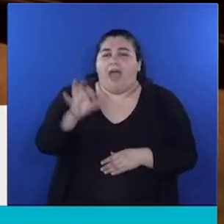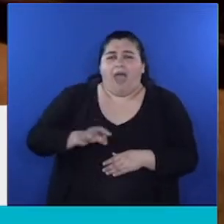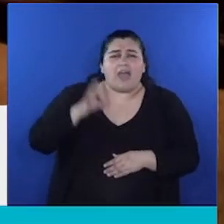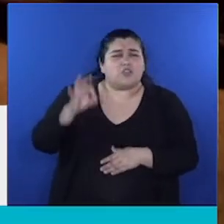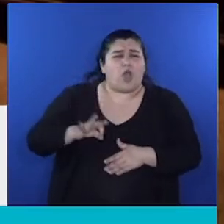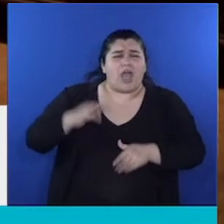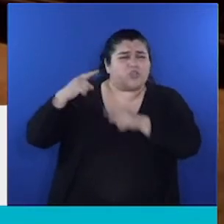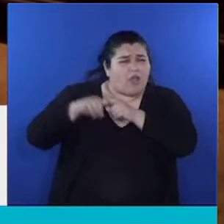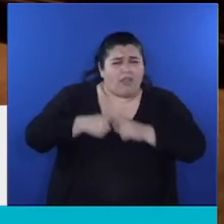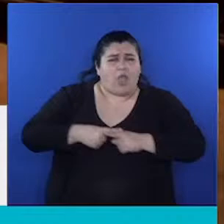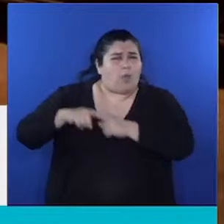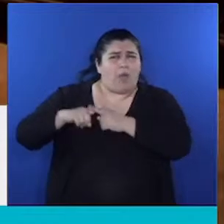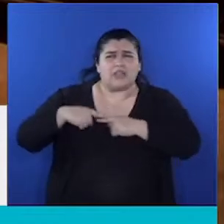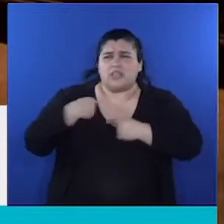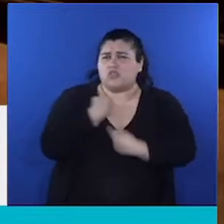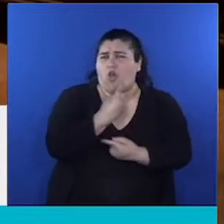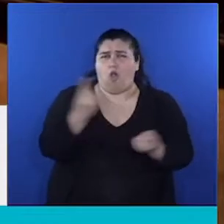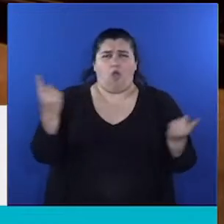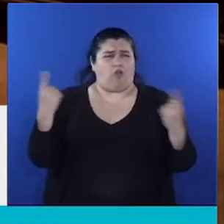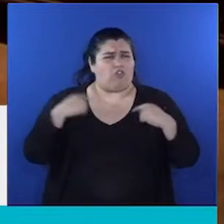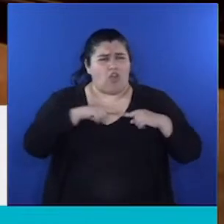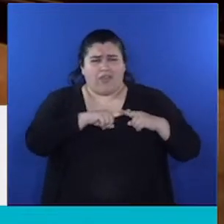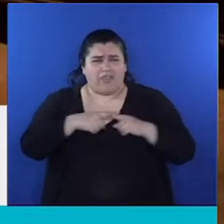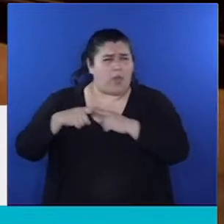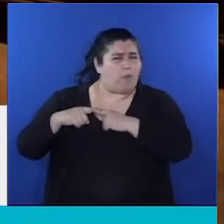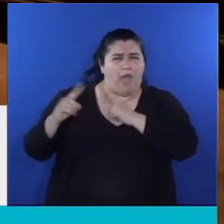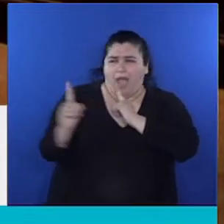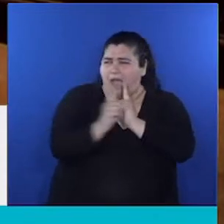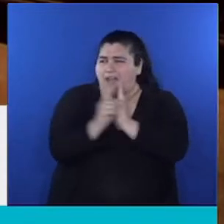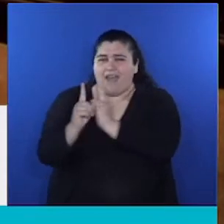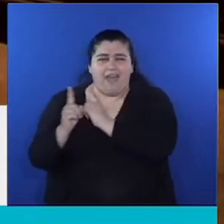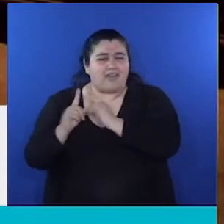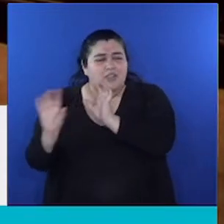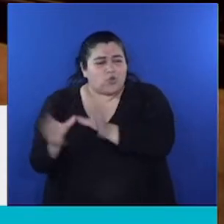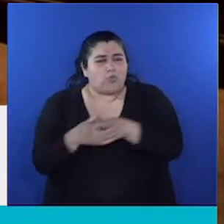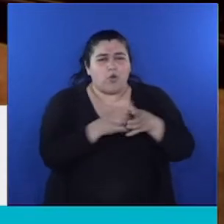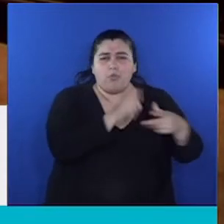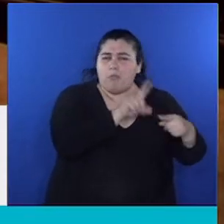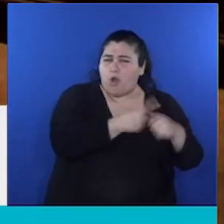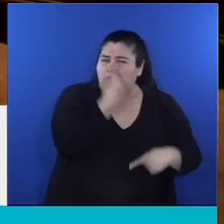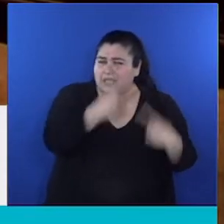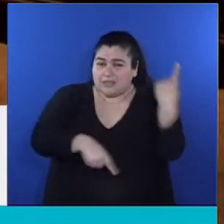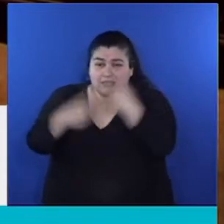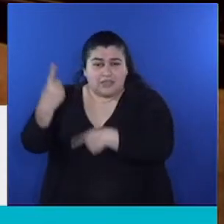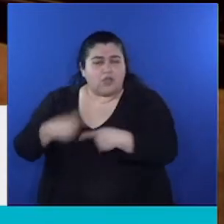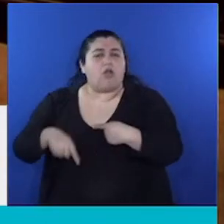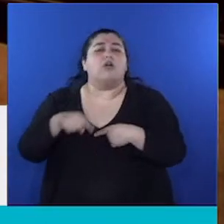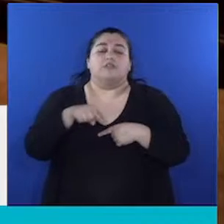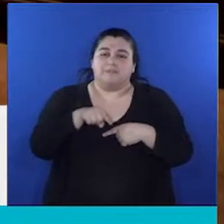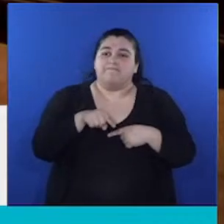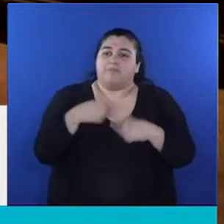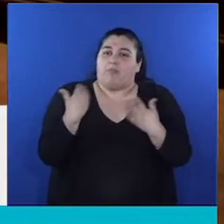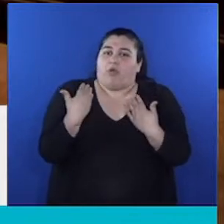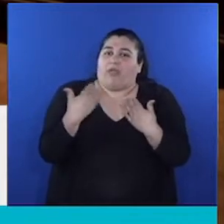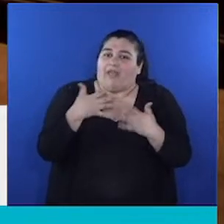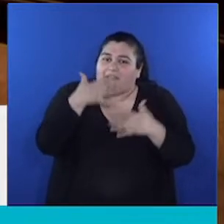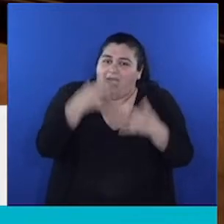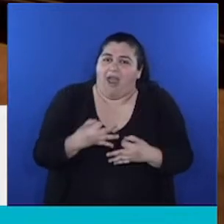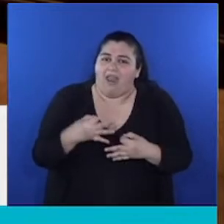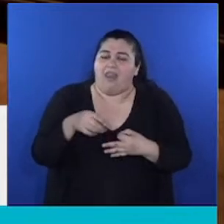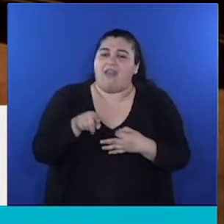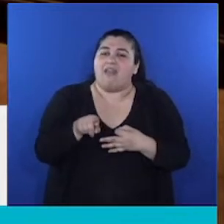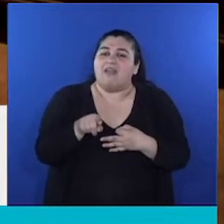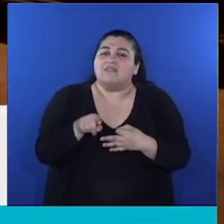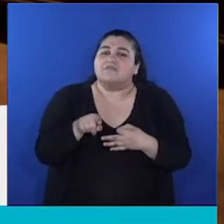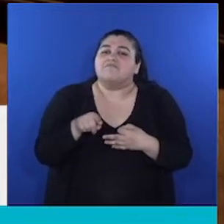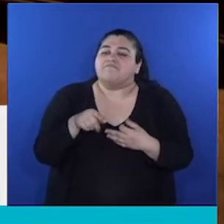entre todos y todas, entre los diferentes bloques, entre los diferentes sectores, poder realmente poner un manto